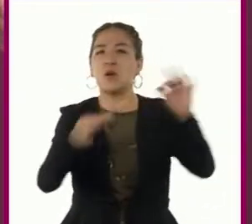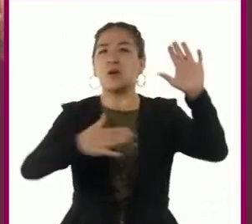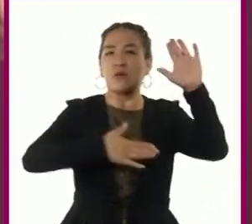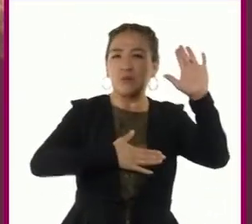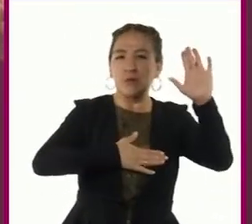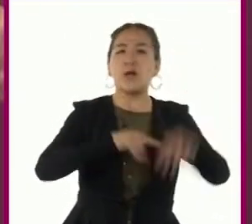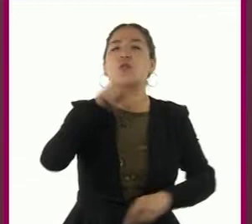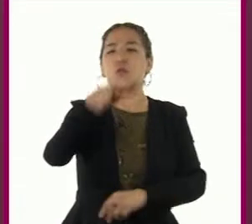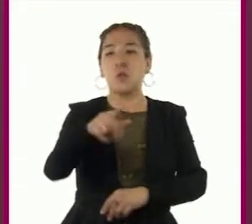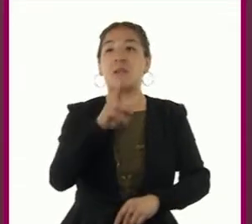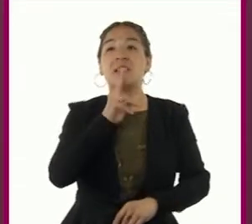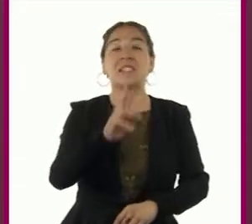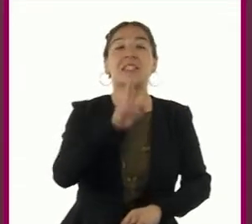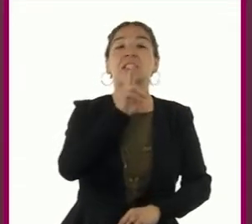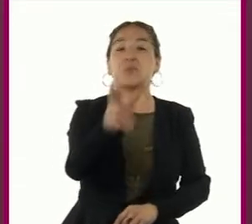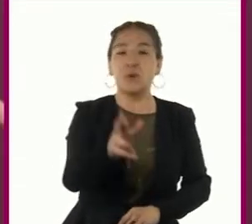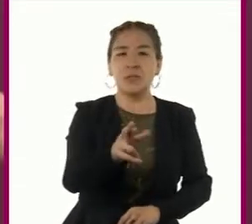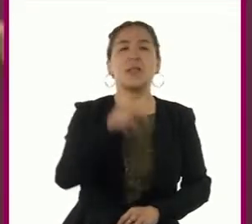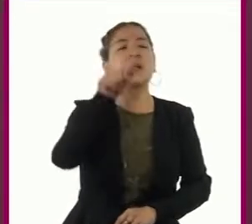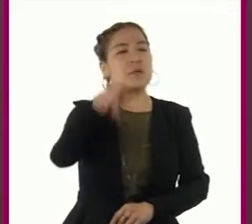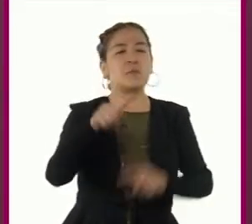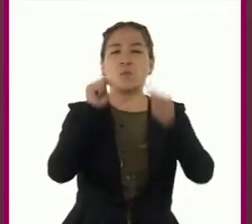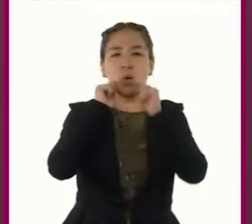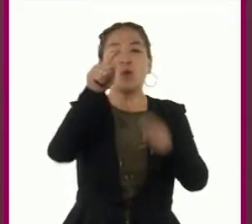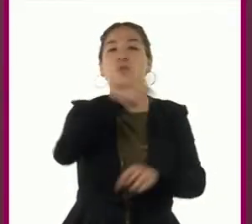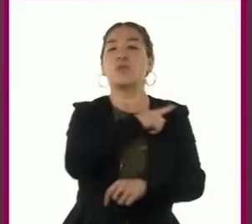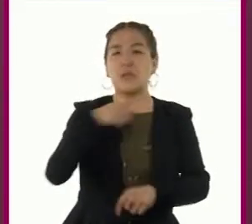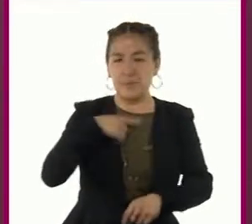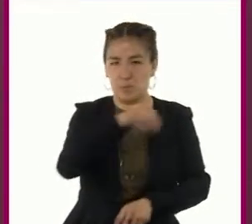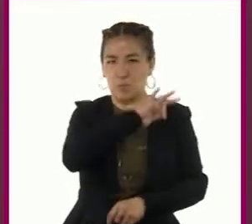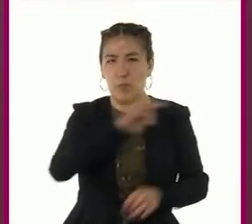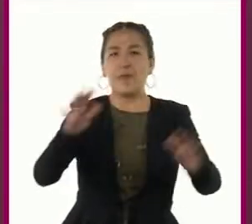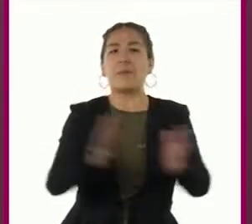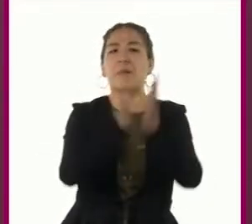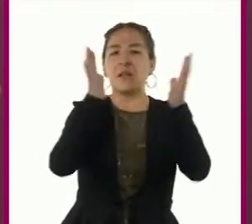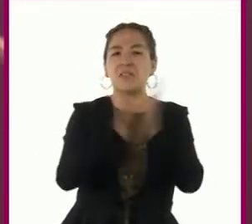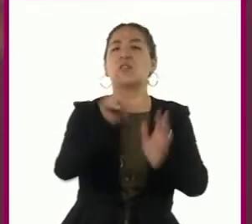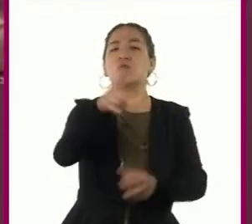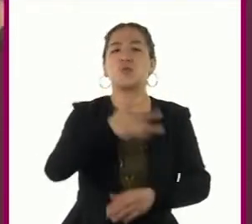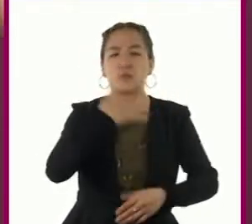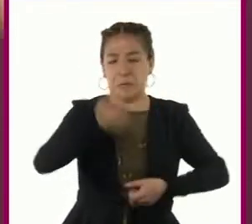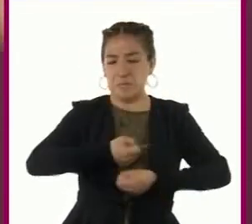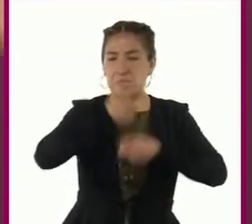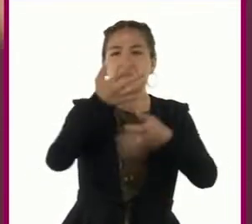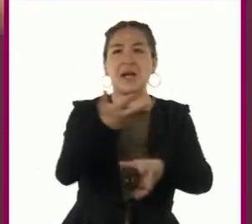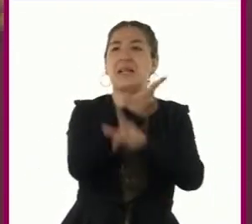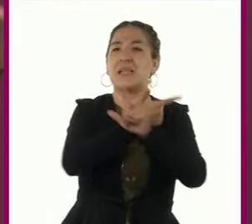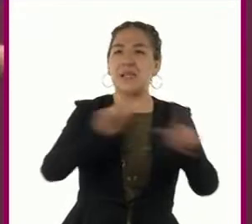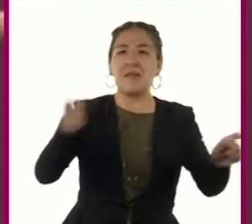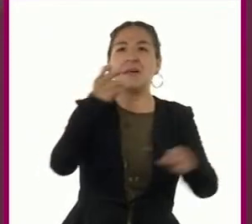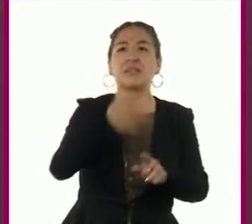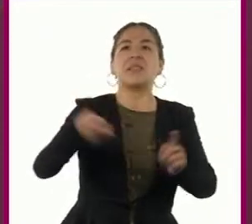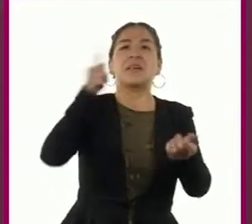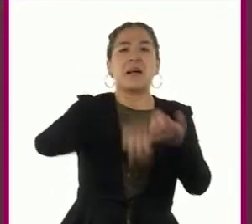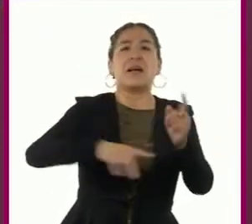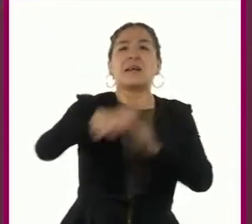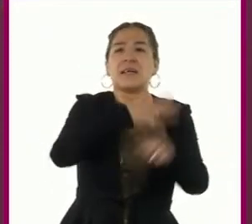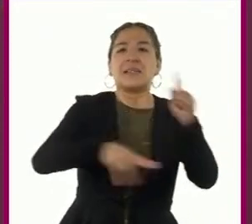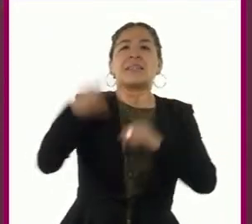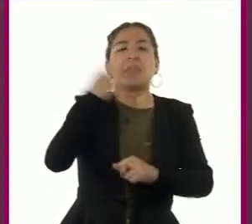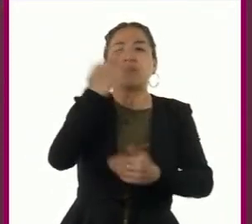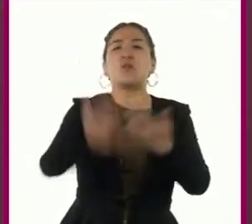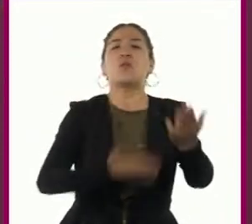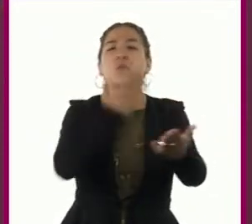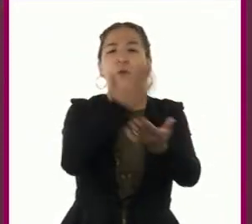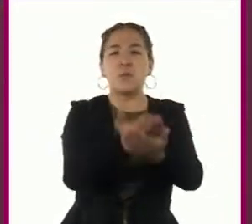cual sea su respuesta, recordemos que podemos participar expresando libremente nuestras necesidades, ideas y